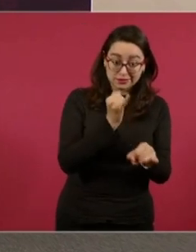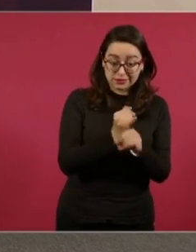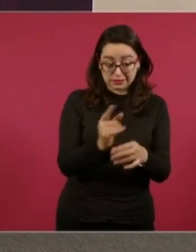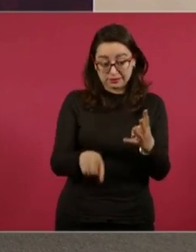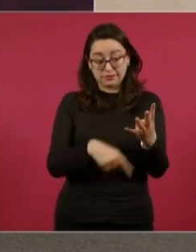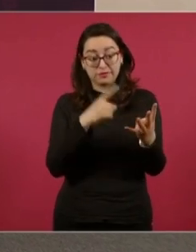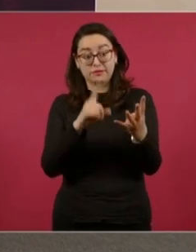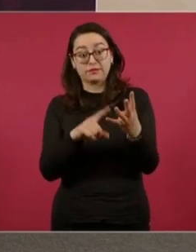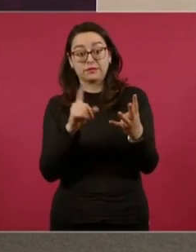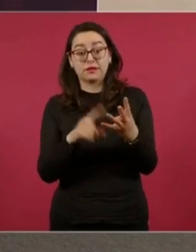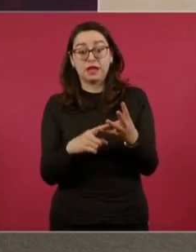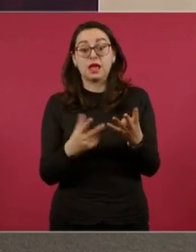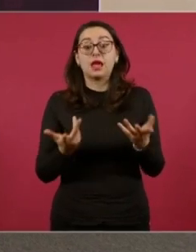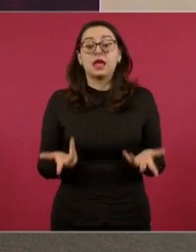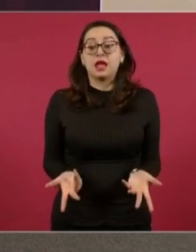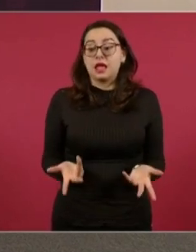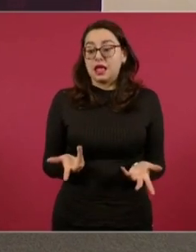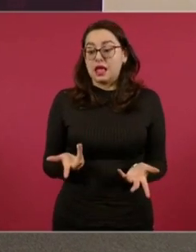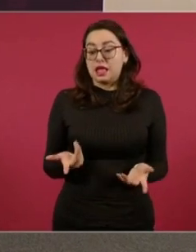No pueden haber colas